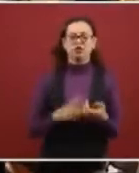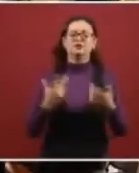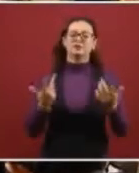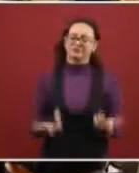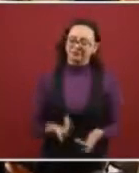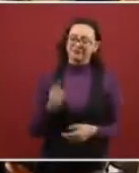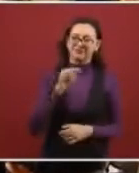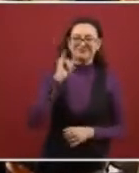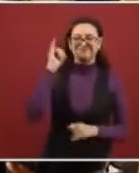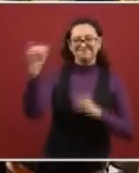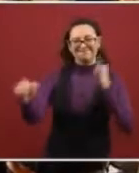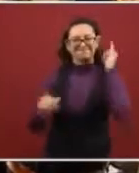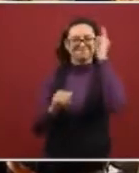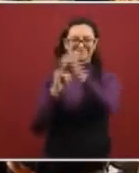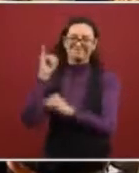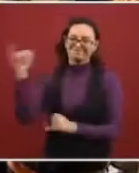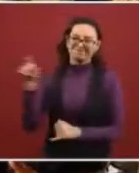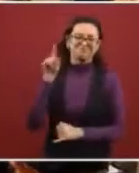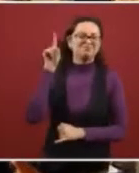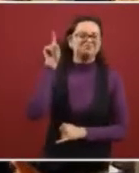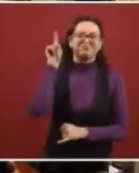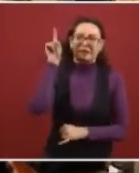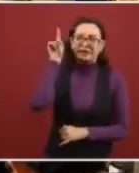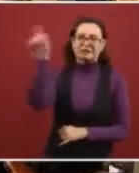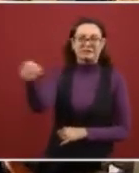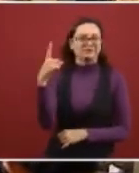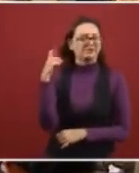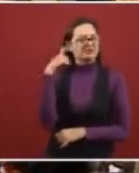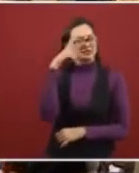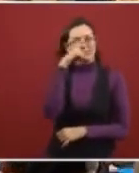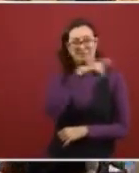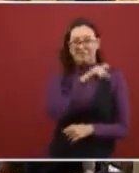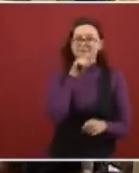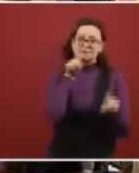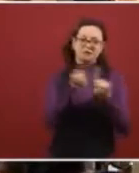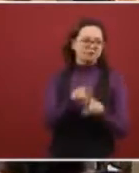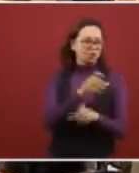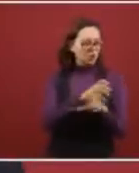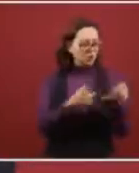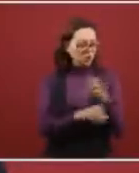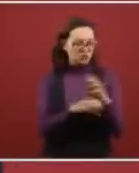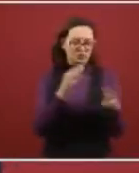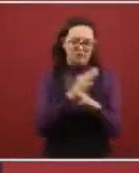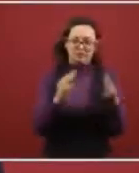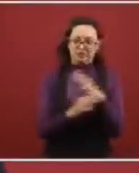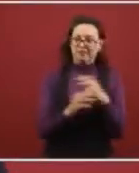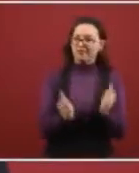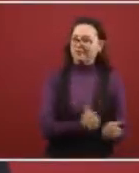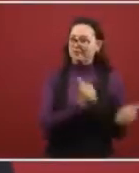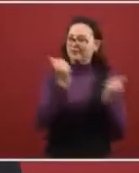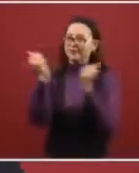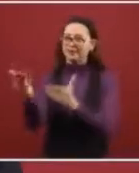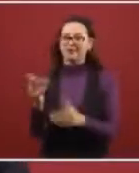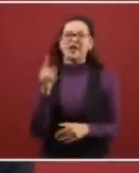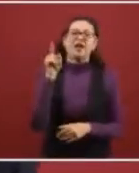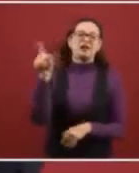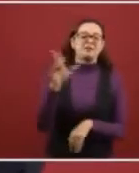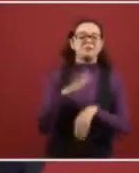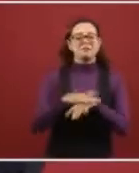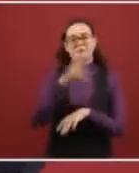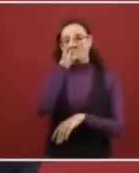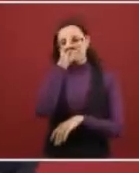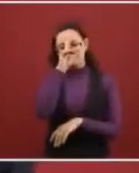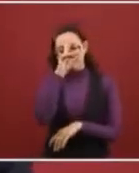extreme poverty, and it is more difficult to get there. Casualmente son las zonas donde hemos encontrado mucho